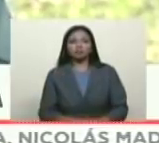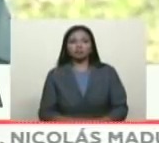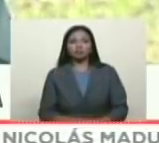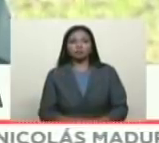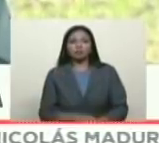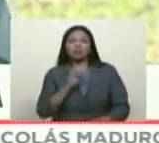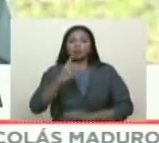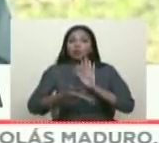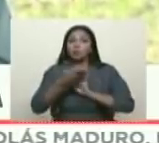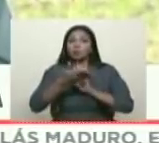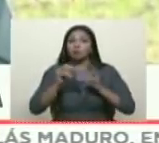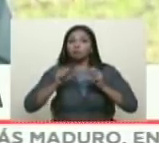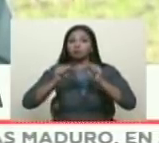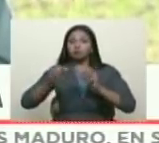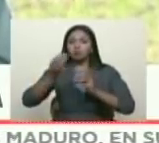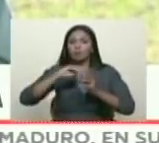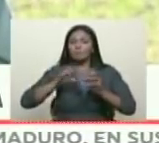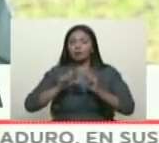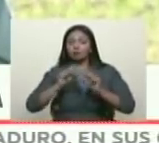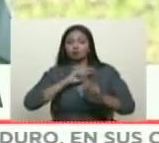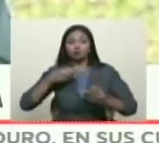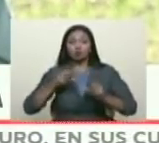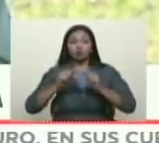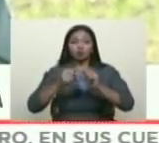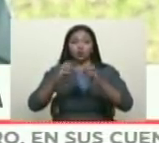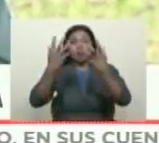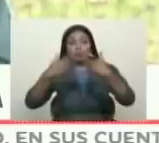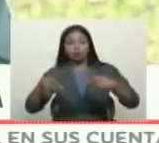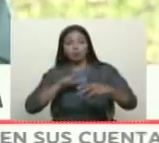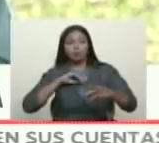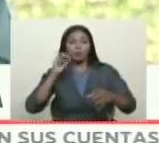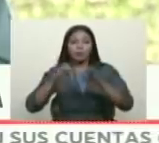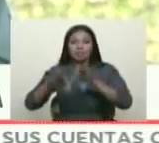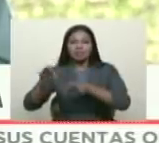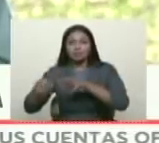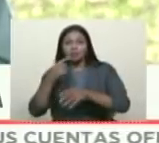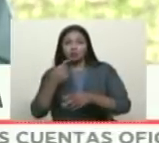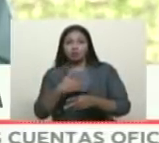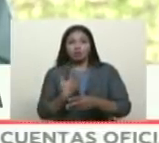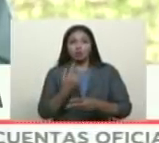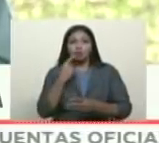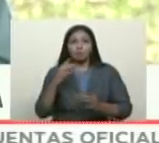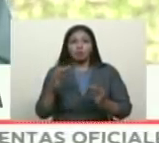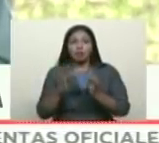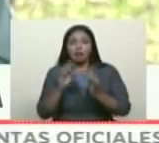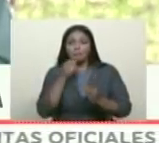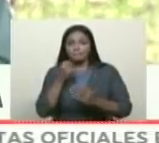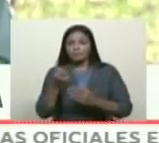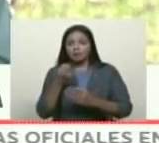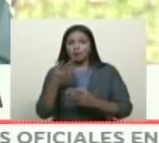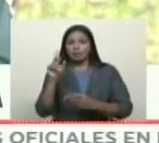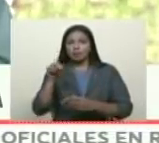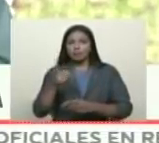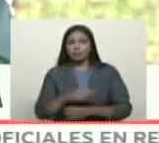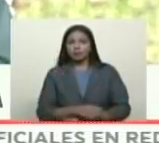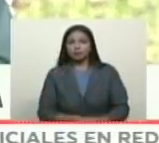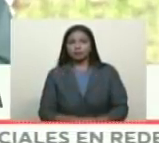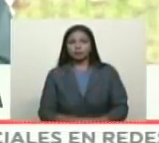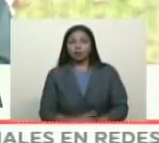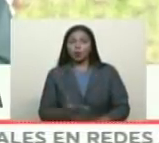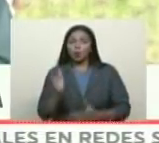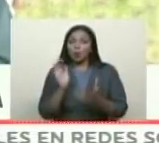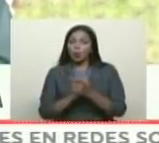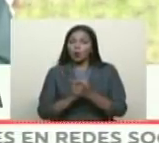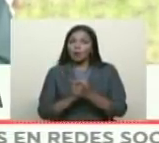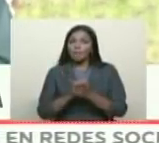Muy importante avanzar en la producción de semillas. Yo quiero darle la palabra a una